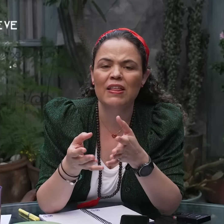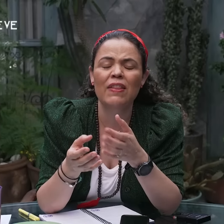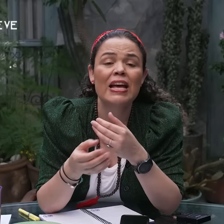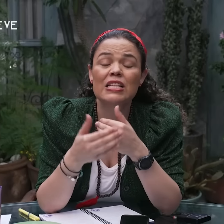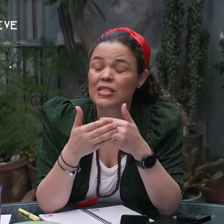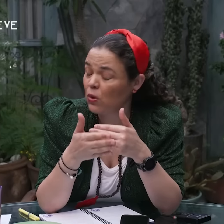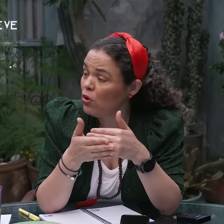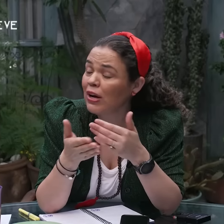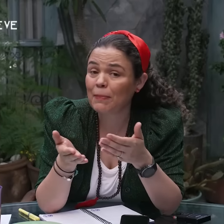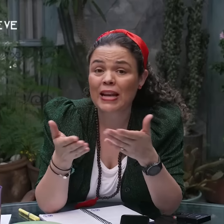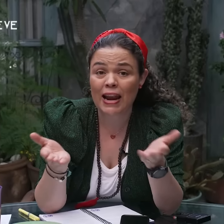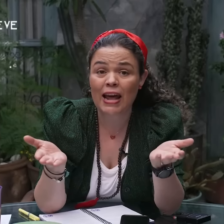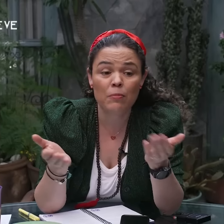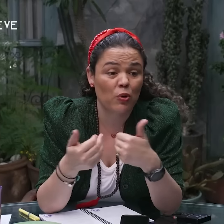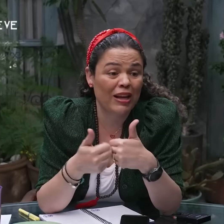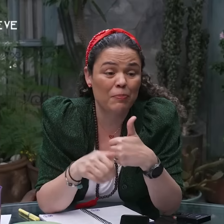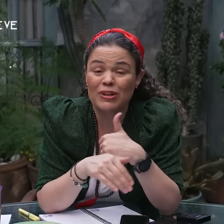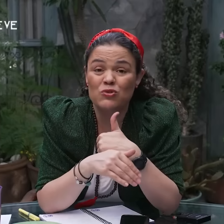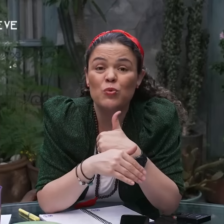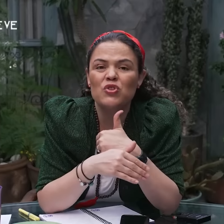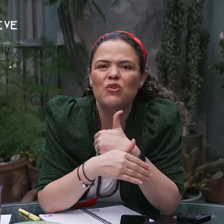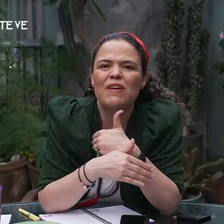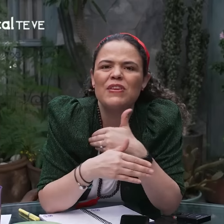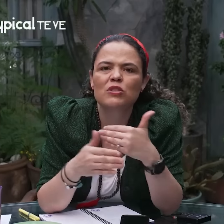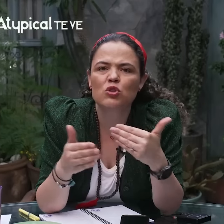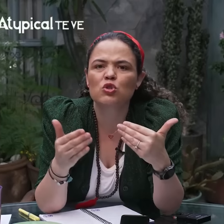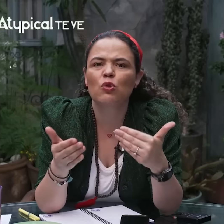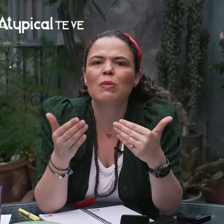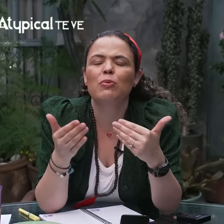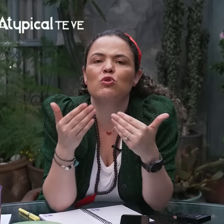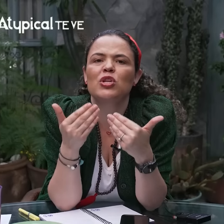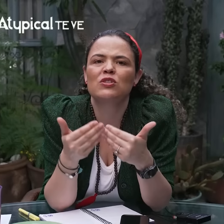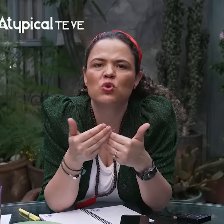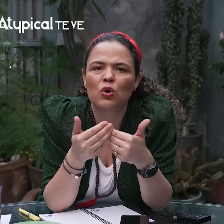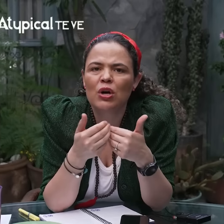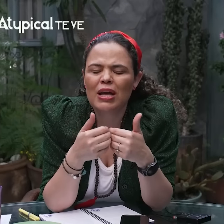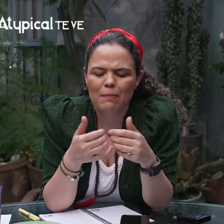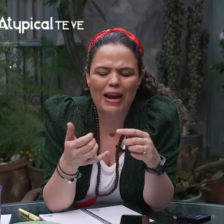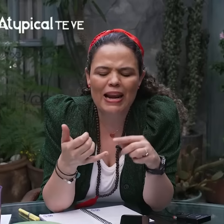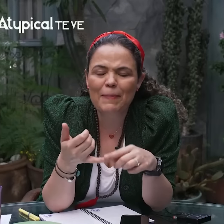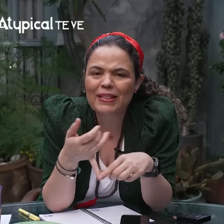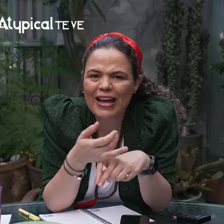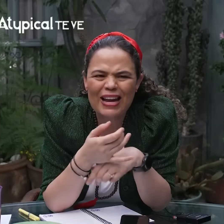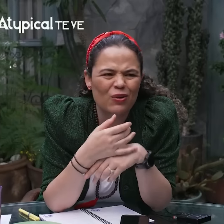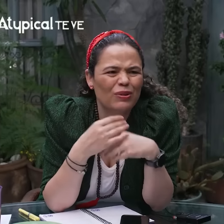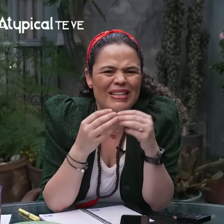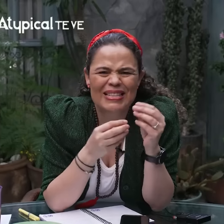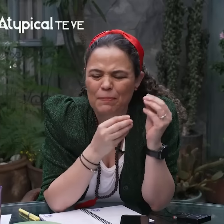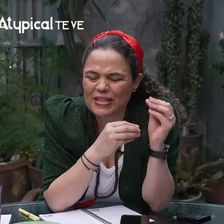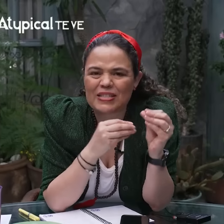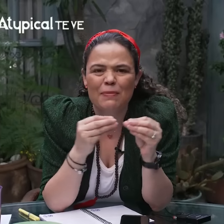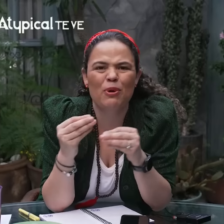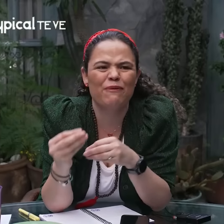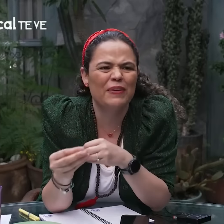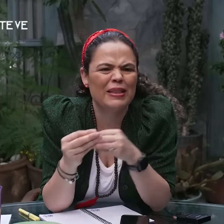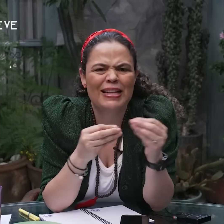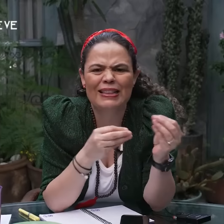inconstitucionalidad seguro caminarán por qué porque estuvo lleno de vicios todo el proceso parlamentario desde principio a